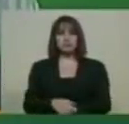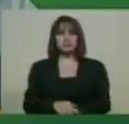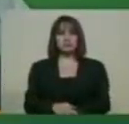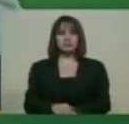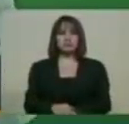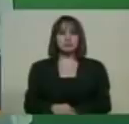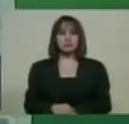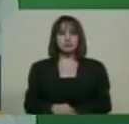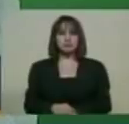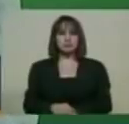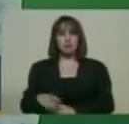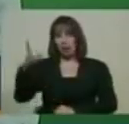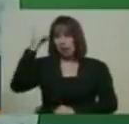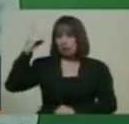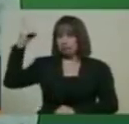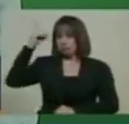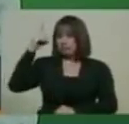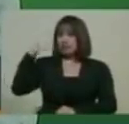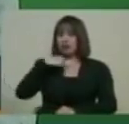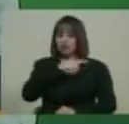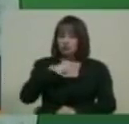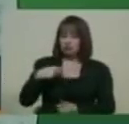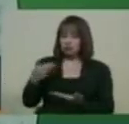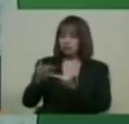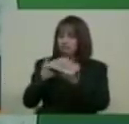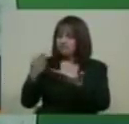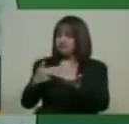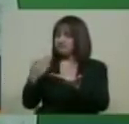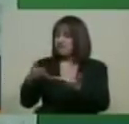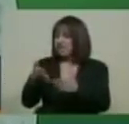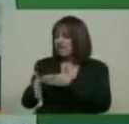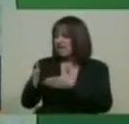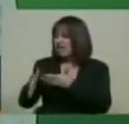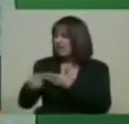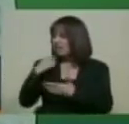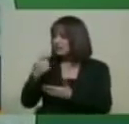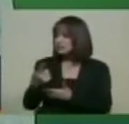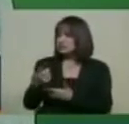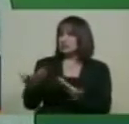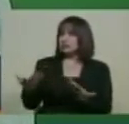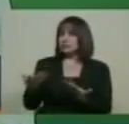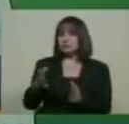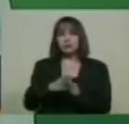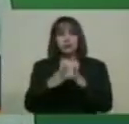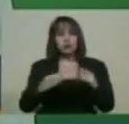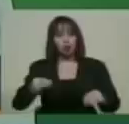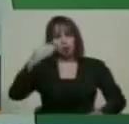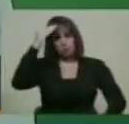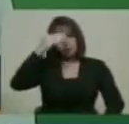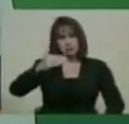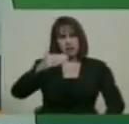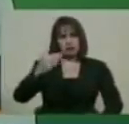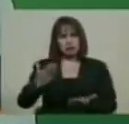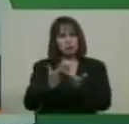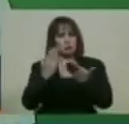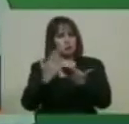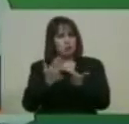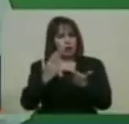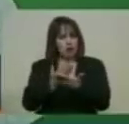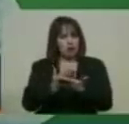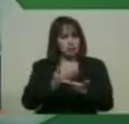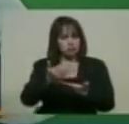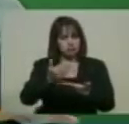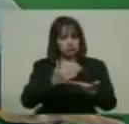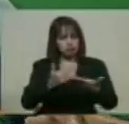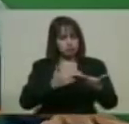La doctrina Monroe que hay que estudiar cada vez más y mejor en todas las unidades militares de